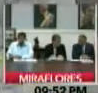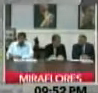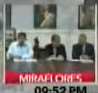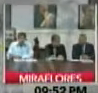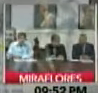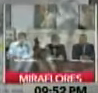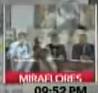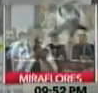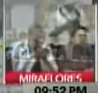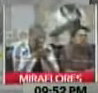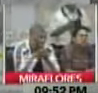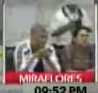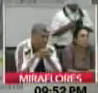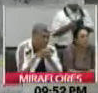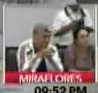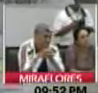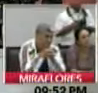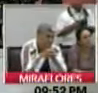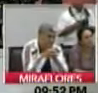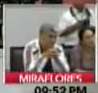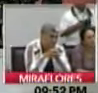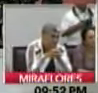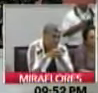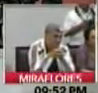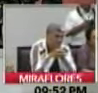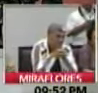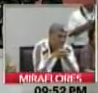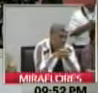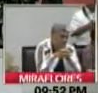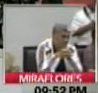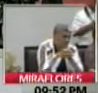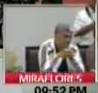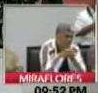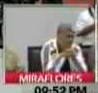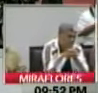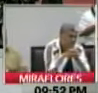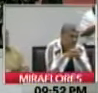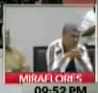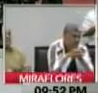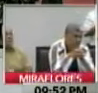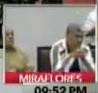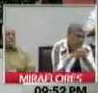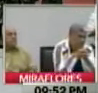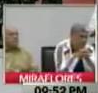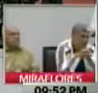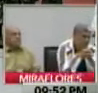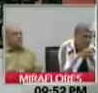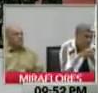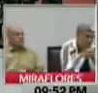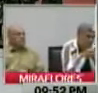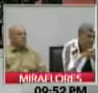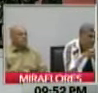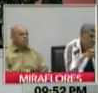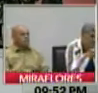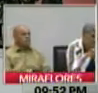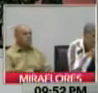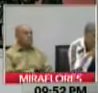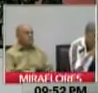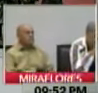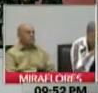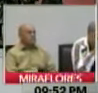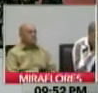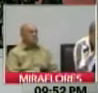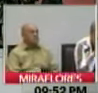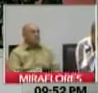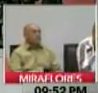Hoy, por cierto, aprobaron la ley, una ley ahí de cestatique para los pensionados, muy bien. Ahora